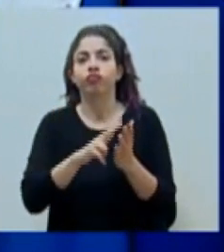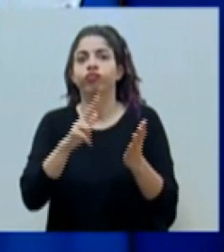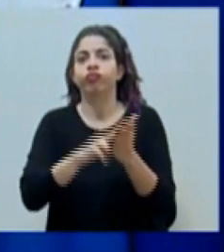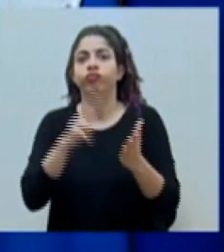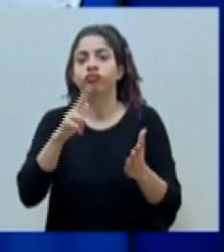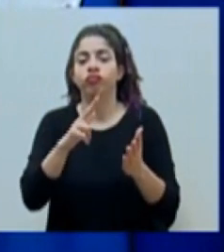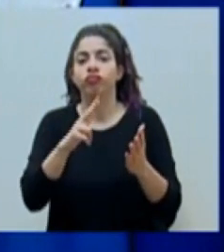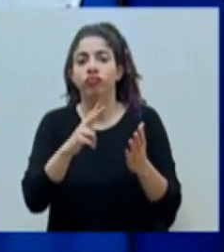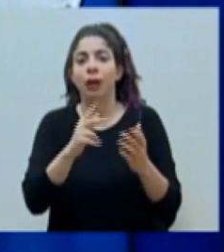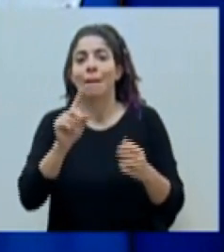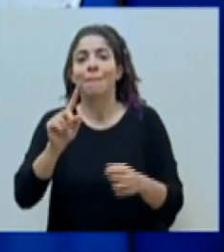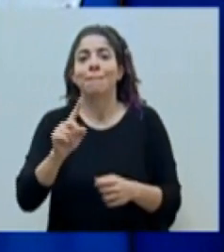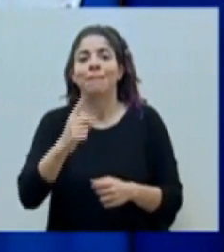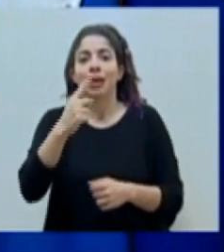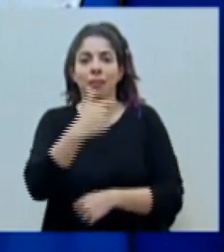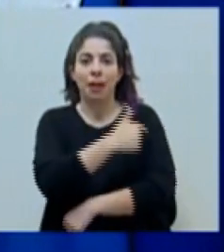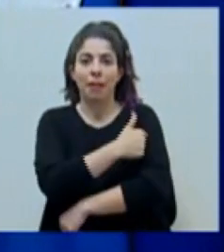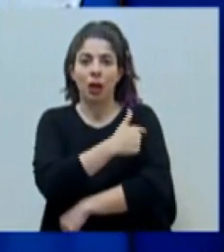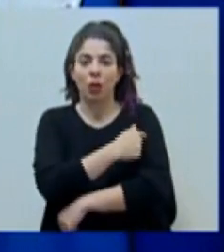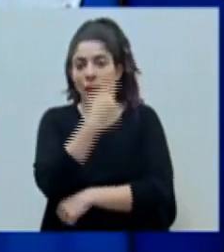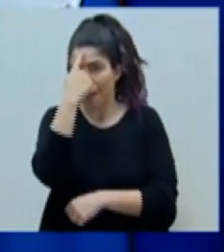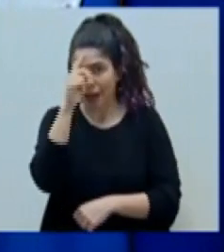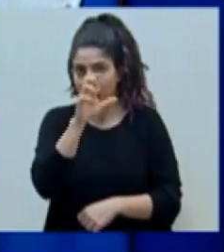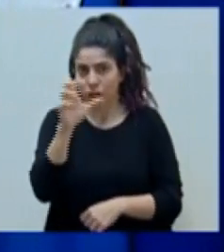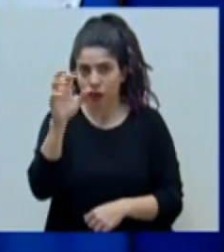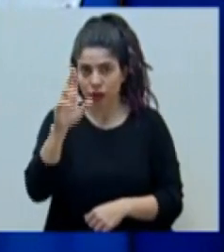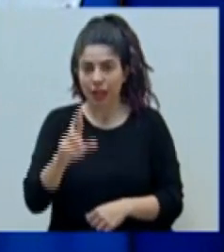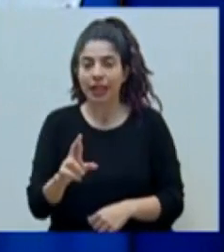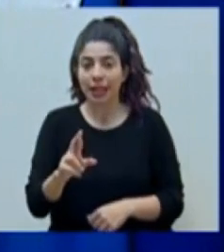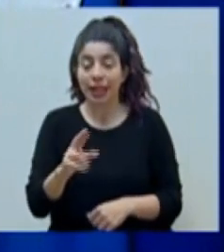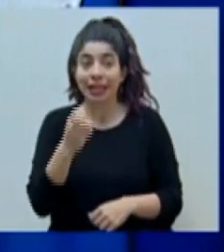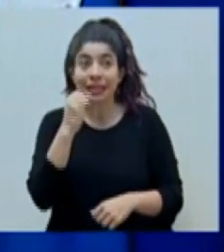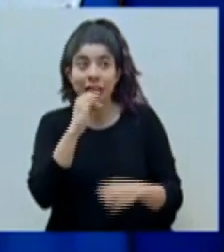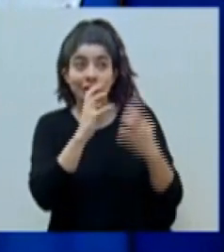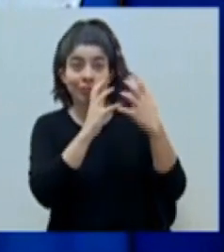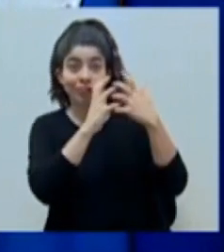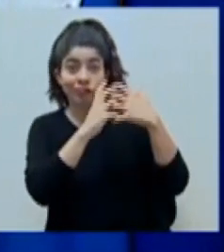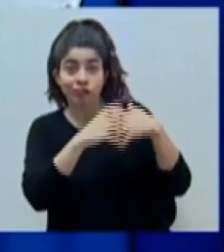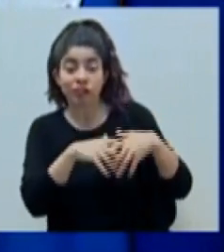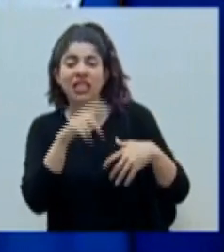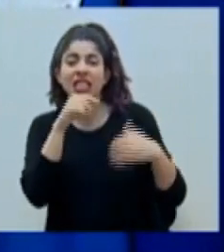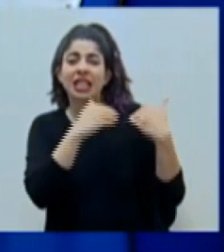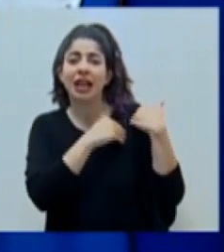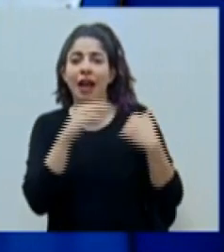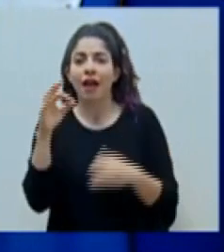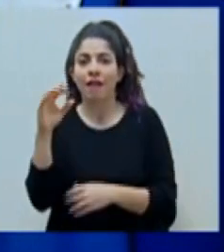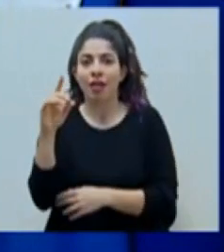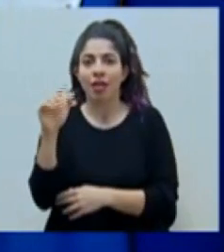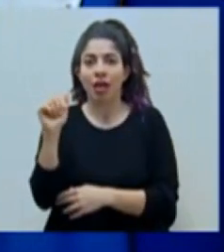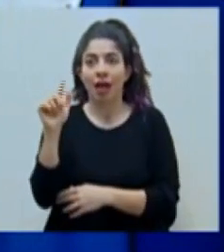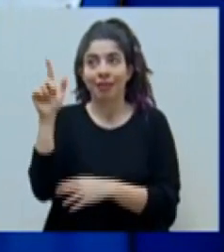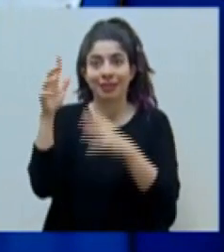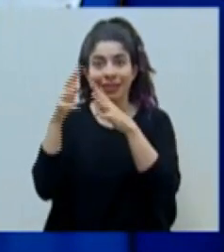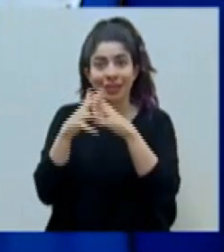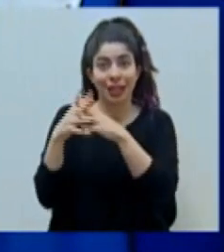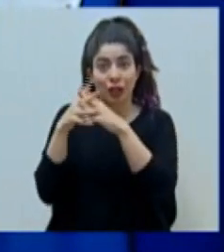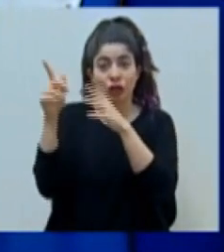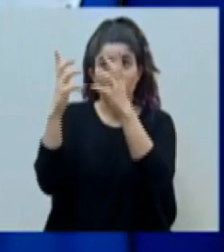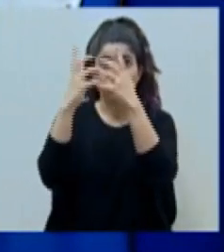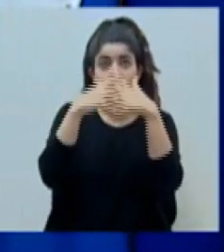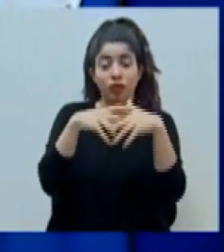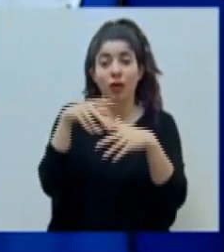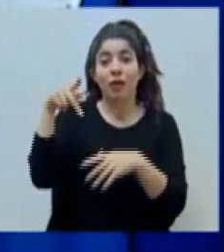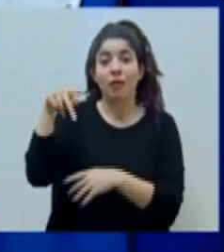primera vacuna en el caso de Costa Rica, siguiendo la homologación que ha hecho la agencia FDA en los Estados Unidos de la vacuna de